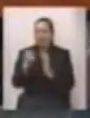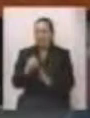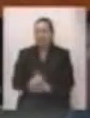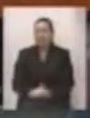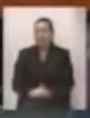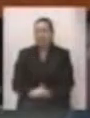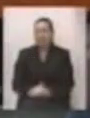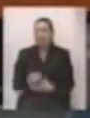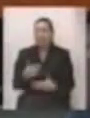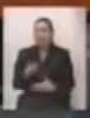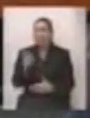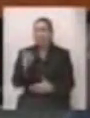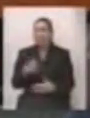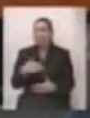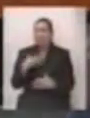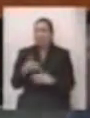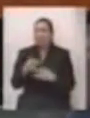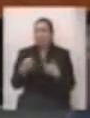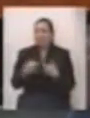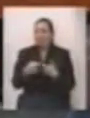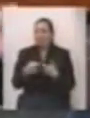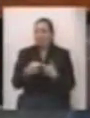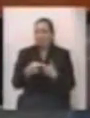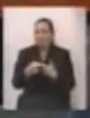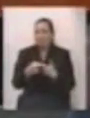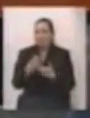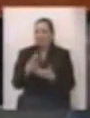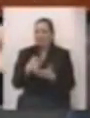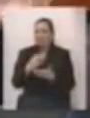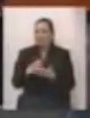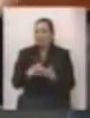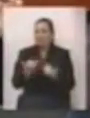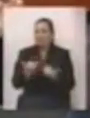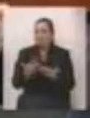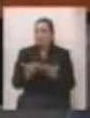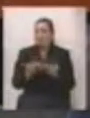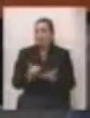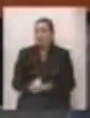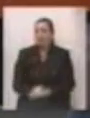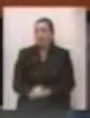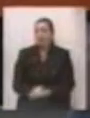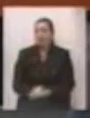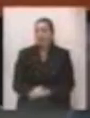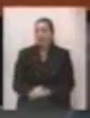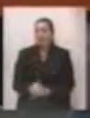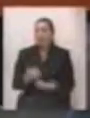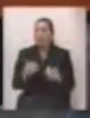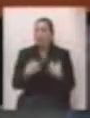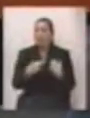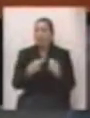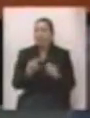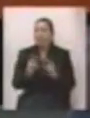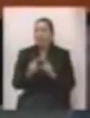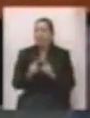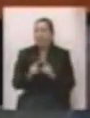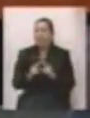enterados. Cualquier ciudadano puede entrar a una cabina de internet y se encuentra un menor de edad, ahora escolar, ese ciudadano tiene la obligación de